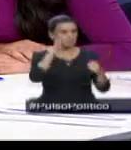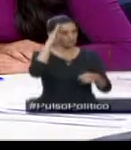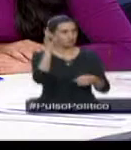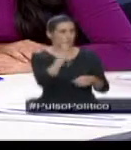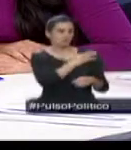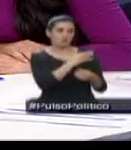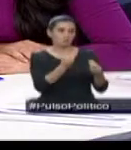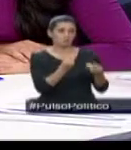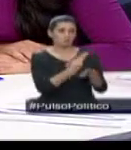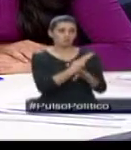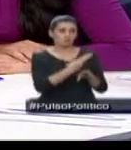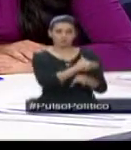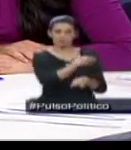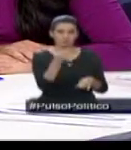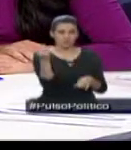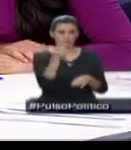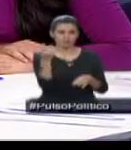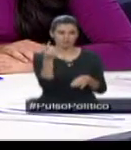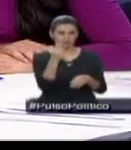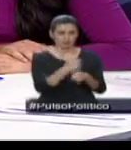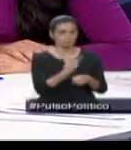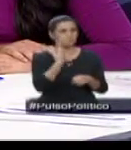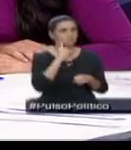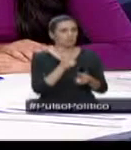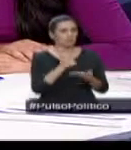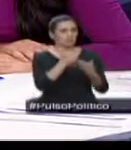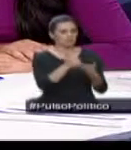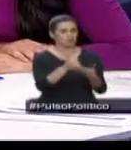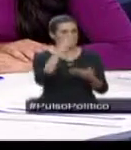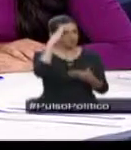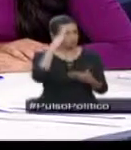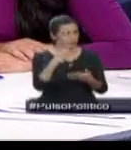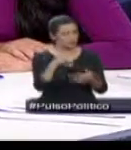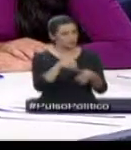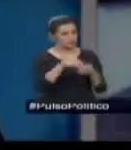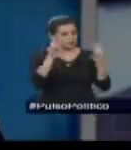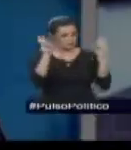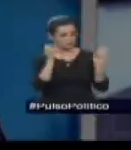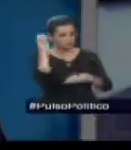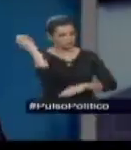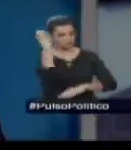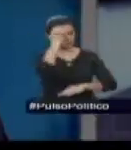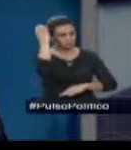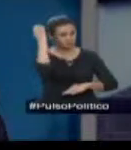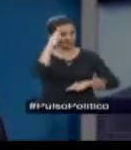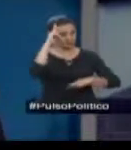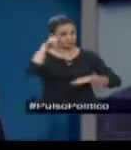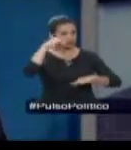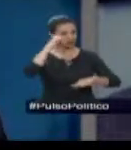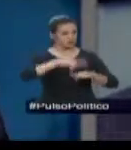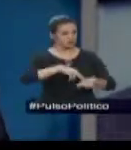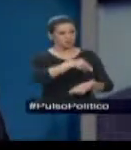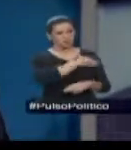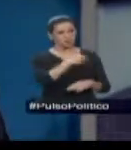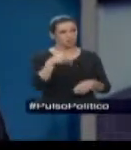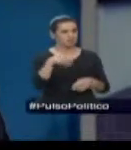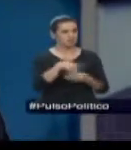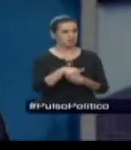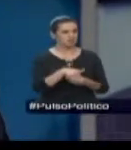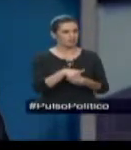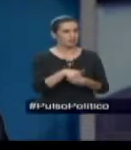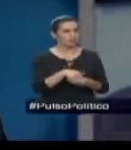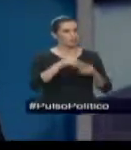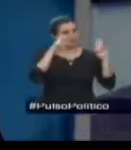pueden ser muy útiles y necesarias a veces para ayudar a la policía en temas de emergencia nacional en temas de gran